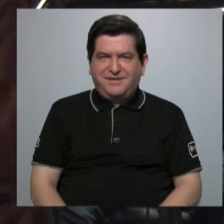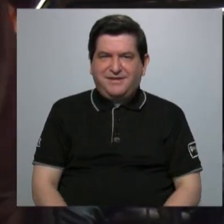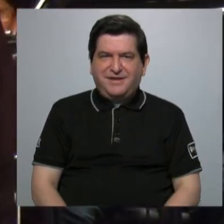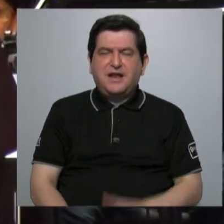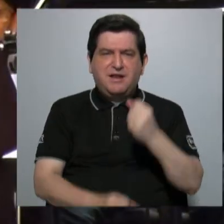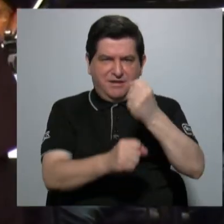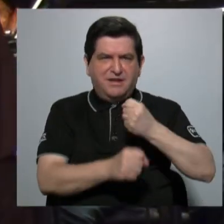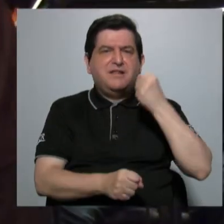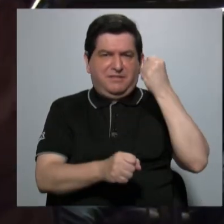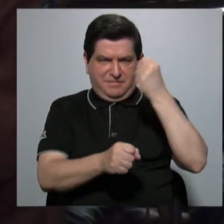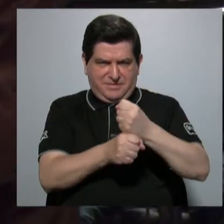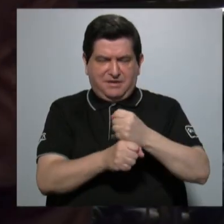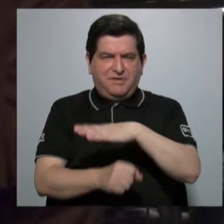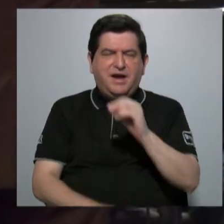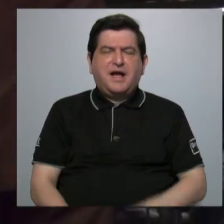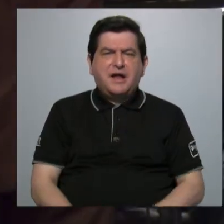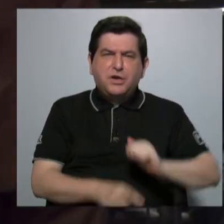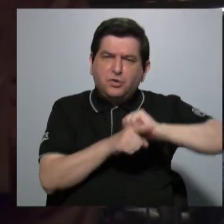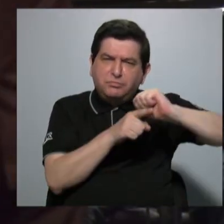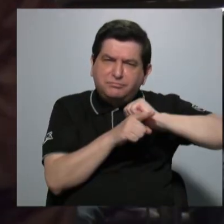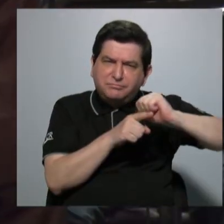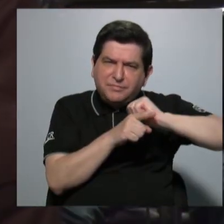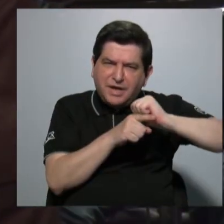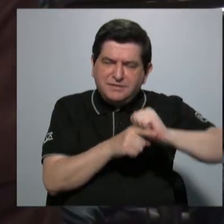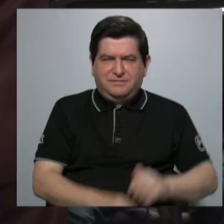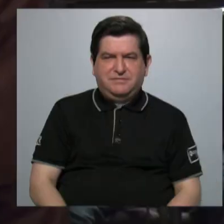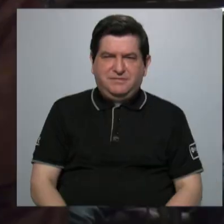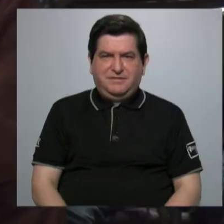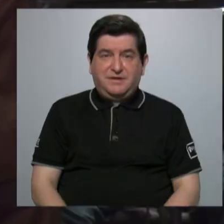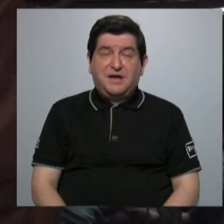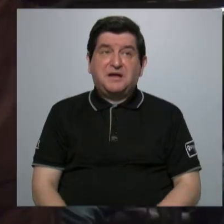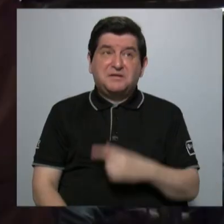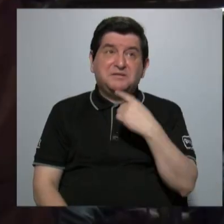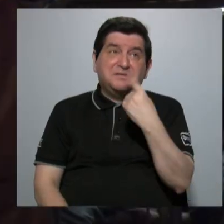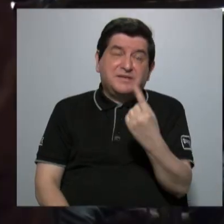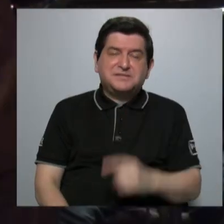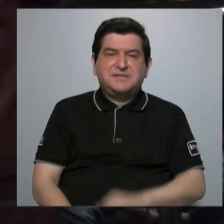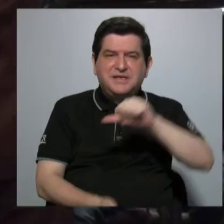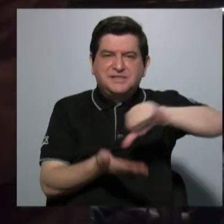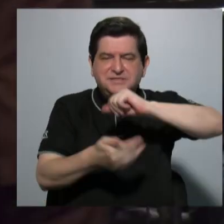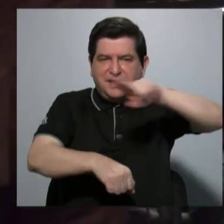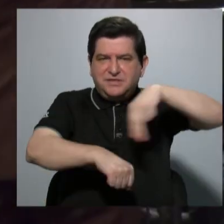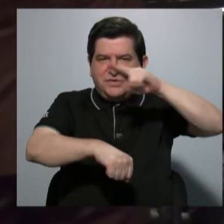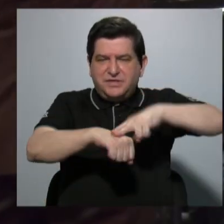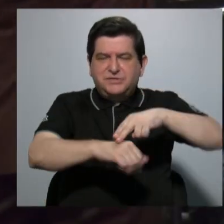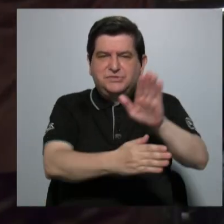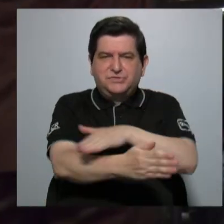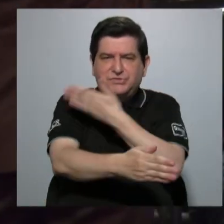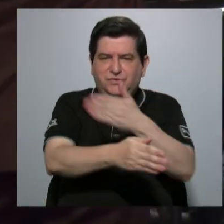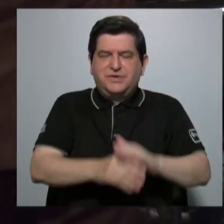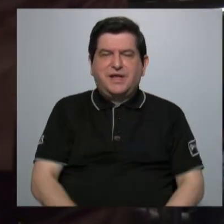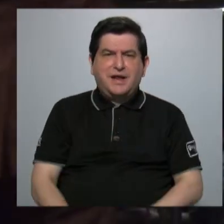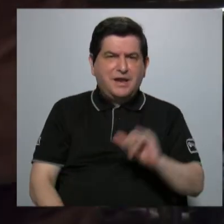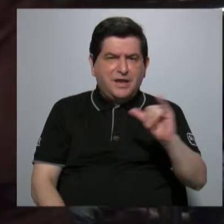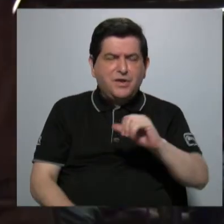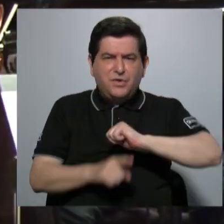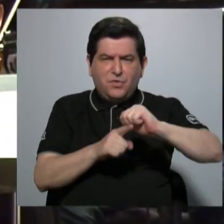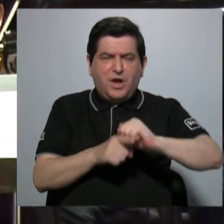ha trabajado y ha ensayado en lo que podemos llamar el Centro Nacional de la Música, donde ensaya la